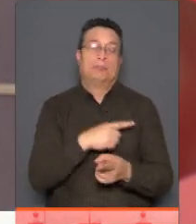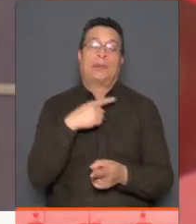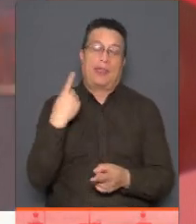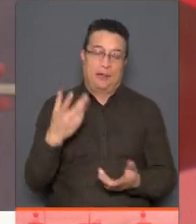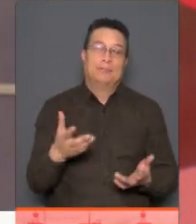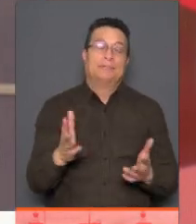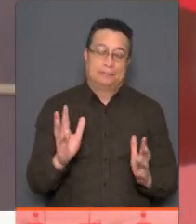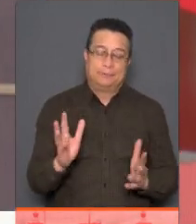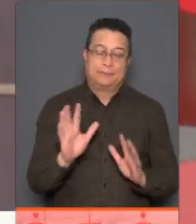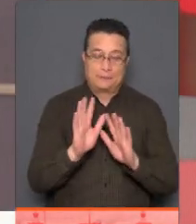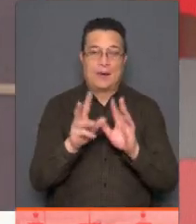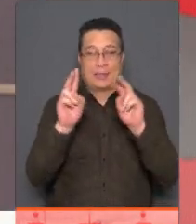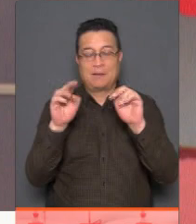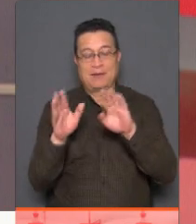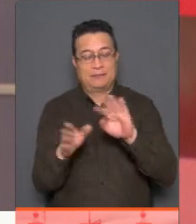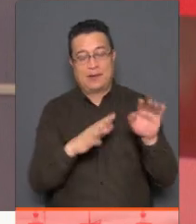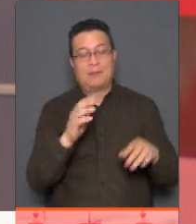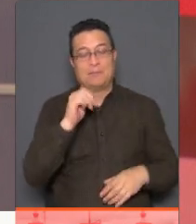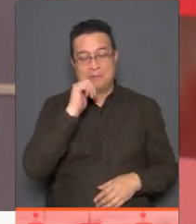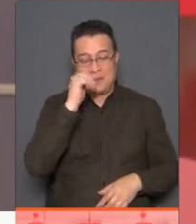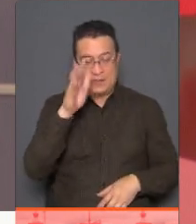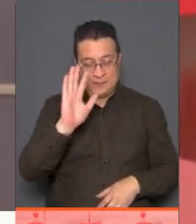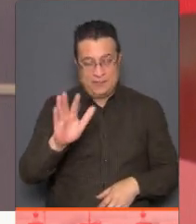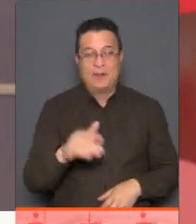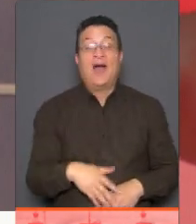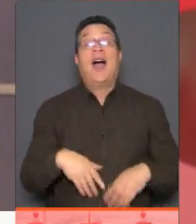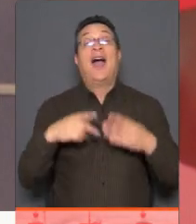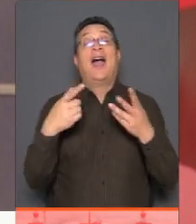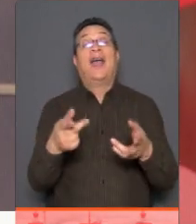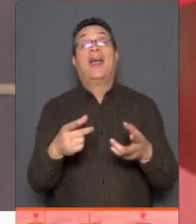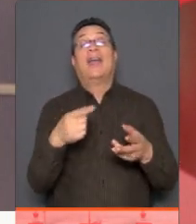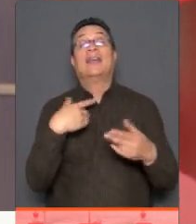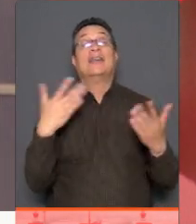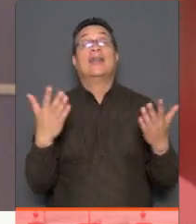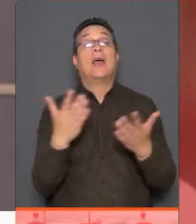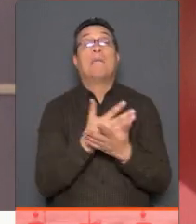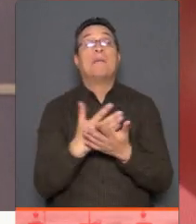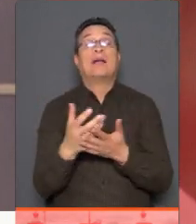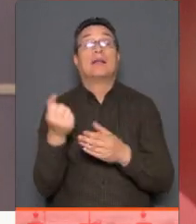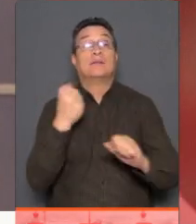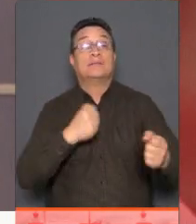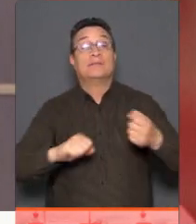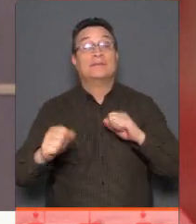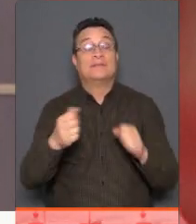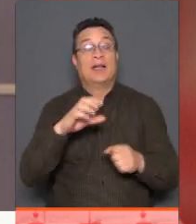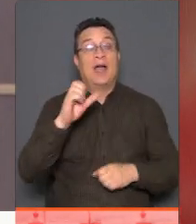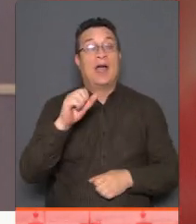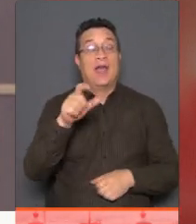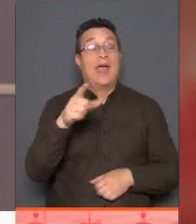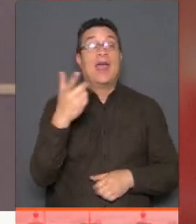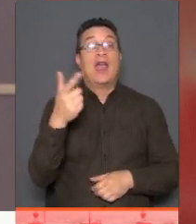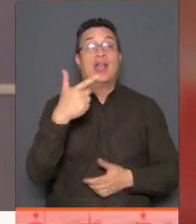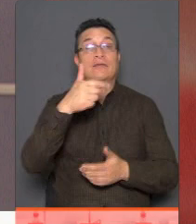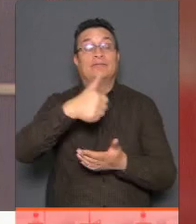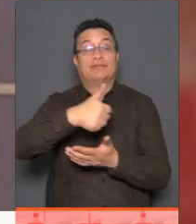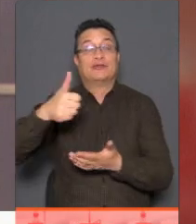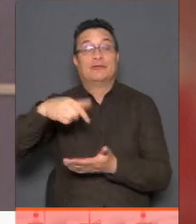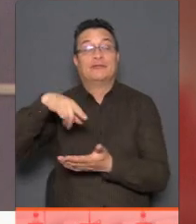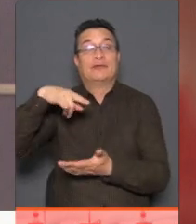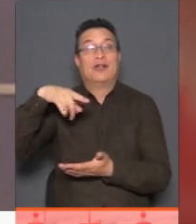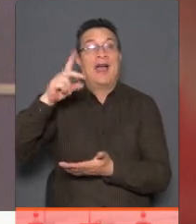tema para mañana. A otra cosa. A otra cosa. Vamos a ver qué pasa con la conducta, Axel, de nuestros parlamentarios que están